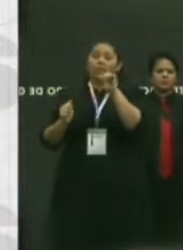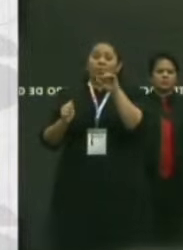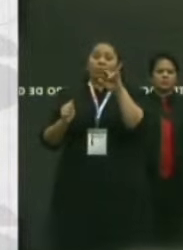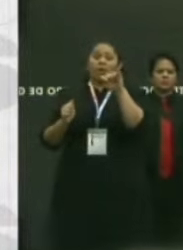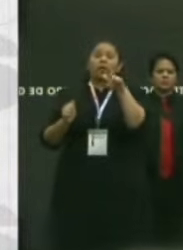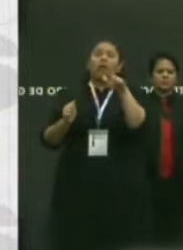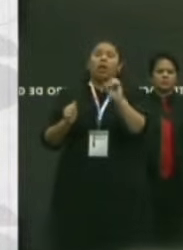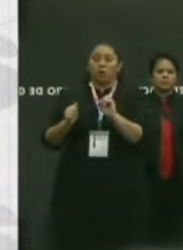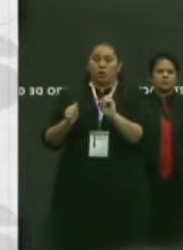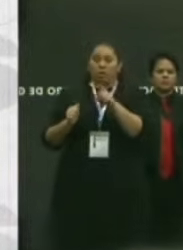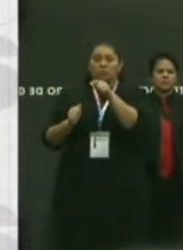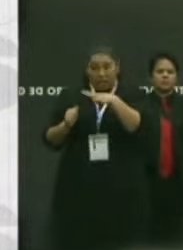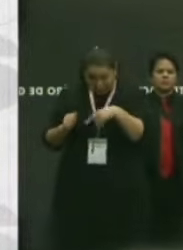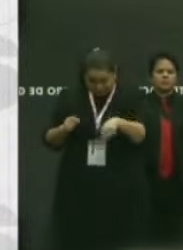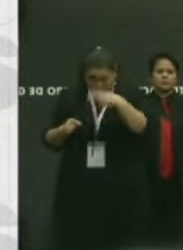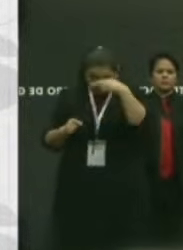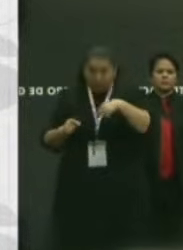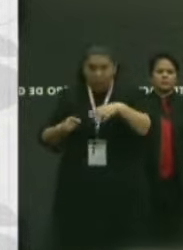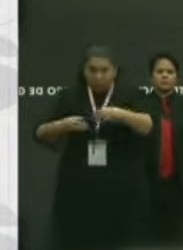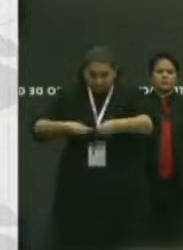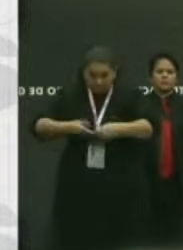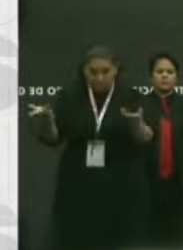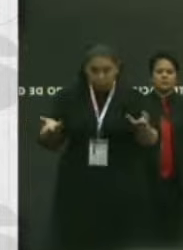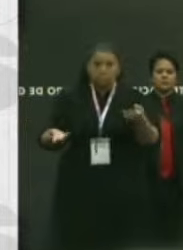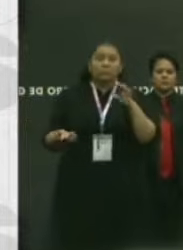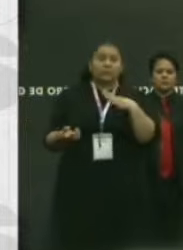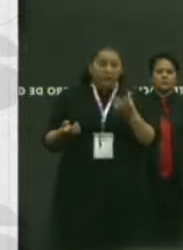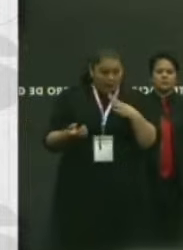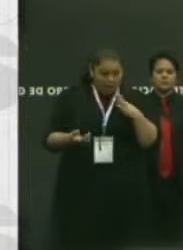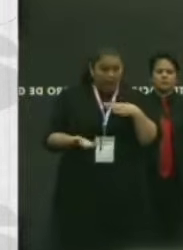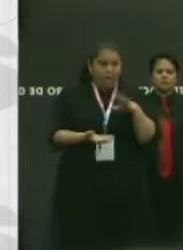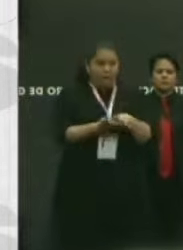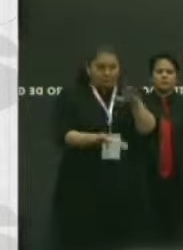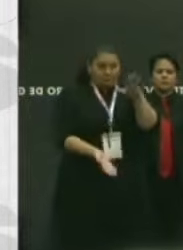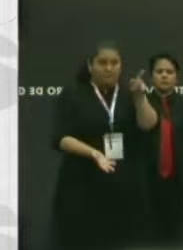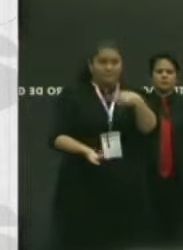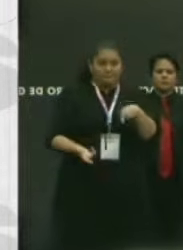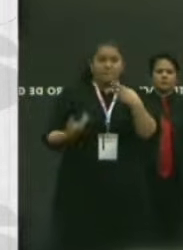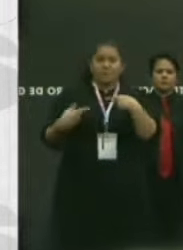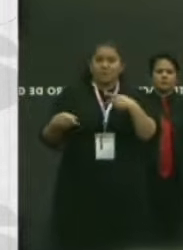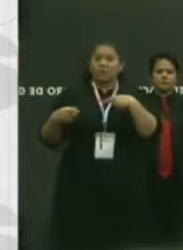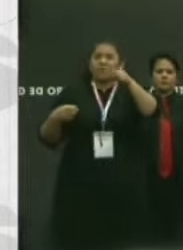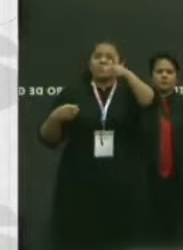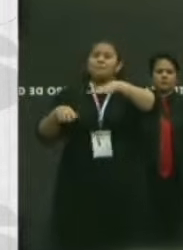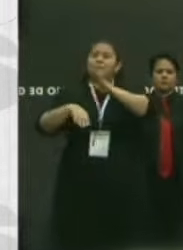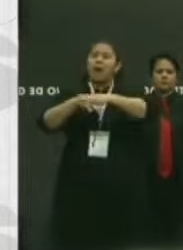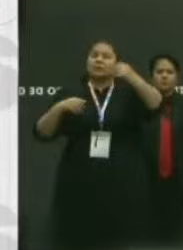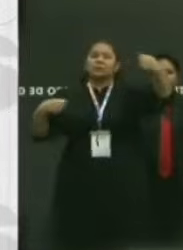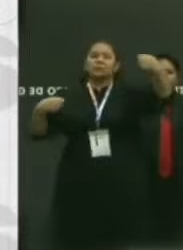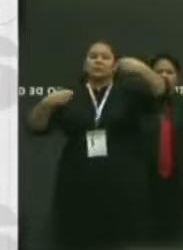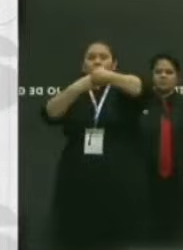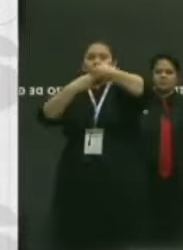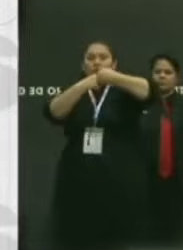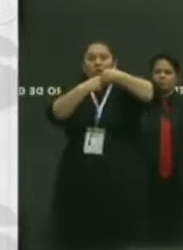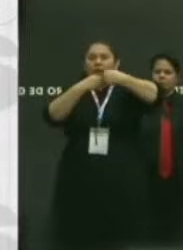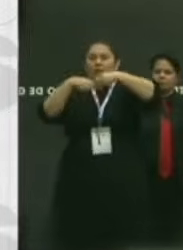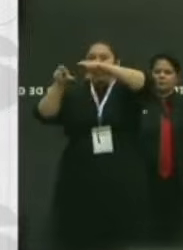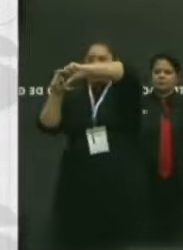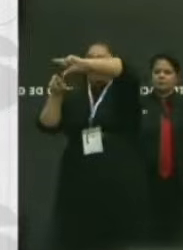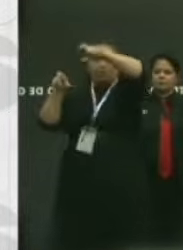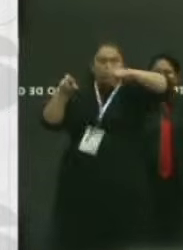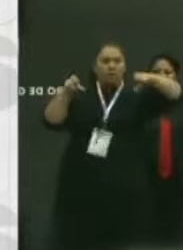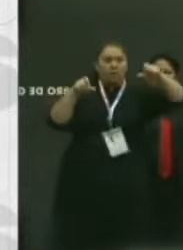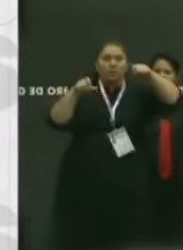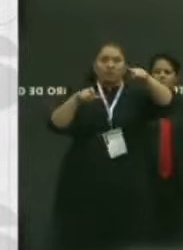constantemente. Ella nos lo decía. Yo soy la gran investigadora. Yo que soy periodista, una gran investigadora de muchos años, y nos creímos